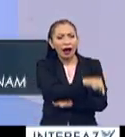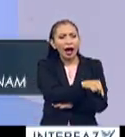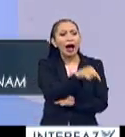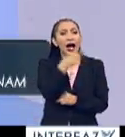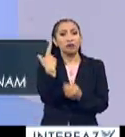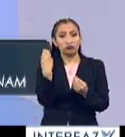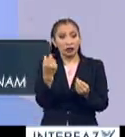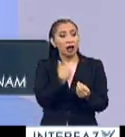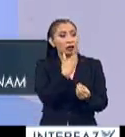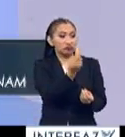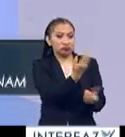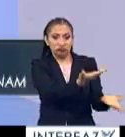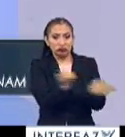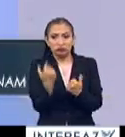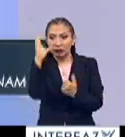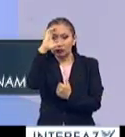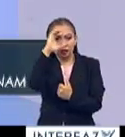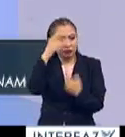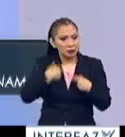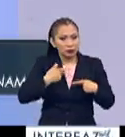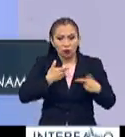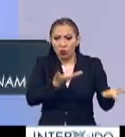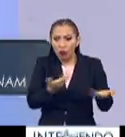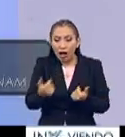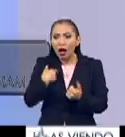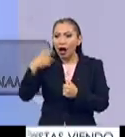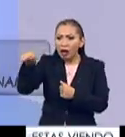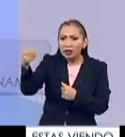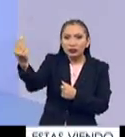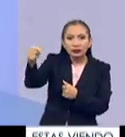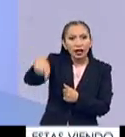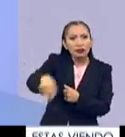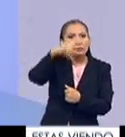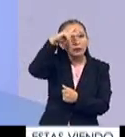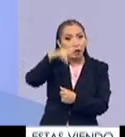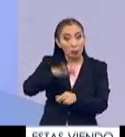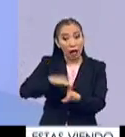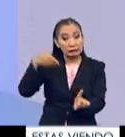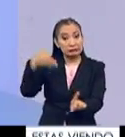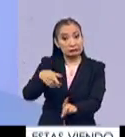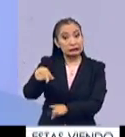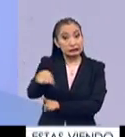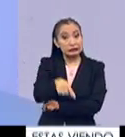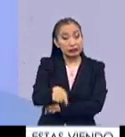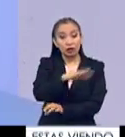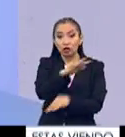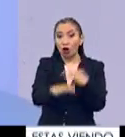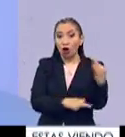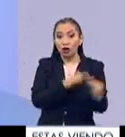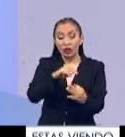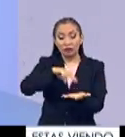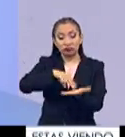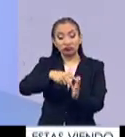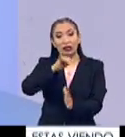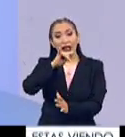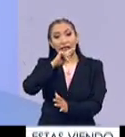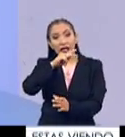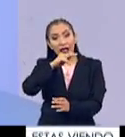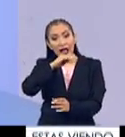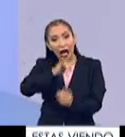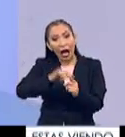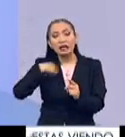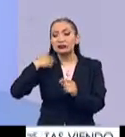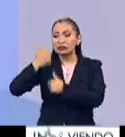hay demanda de científicos y también hay demanda en México en particular de todas las ingenierías, las